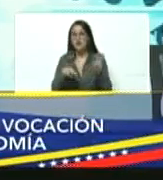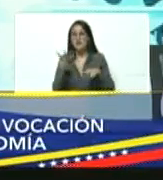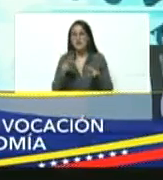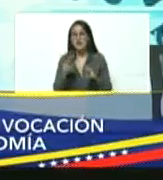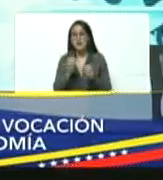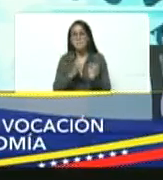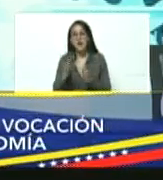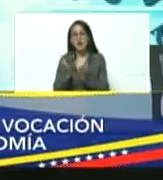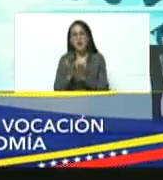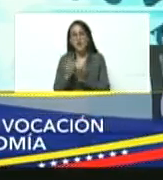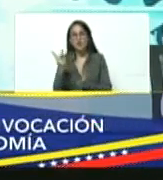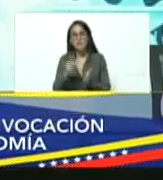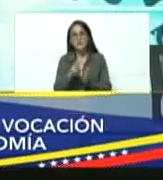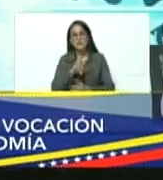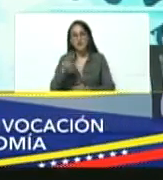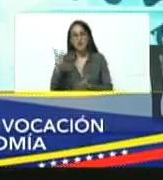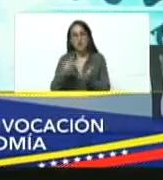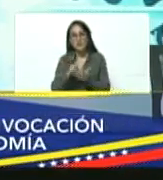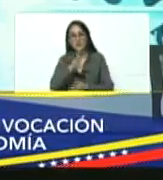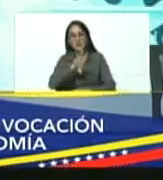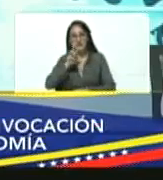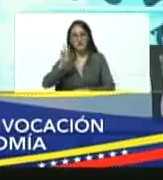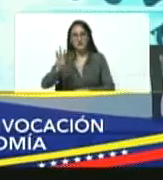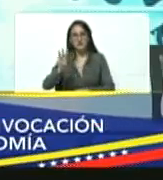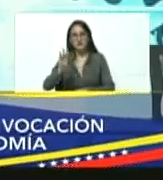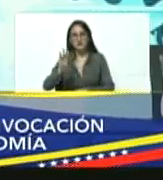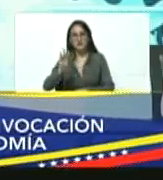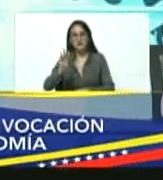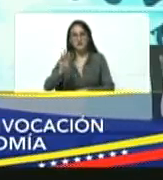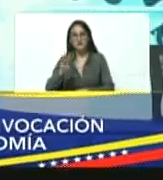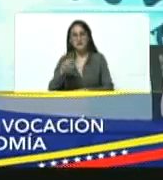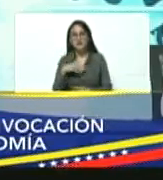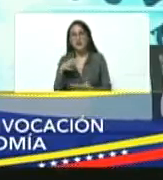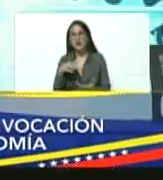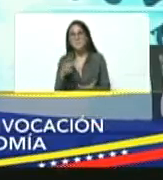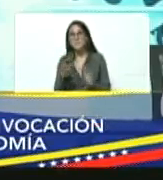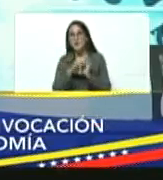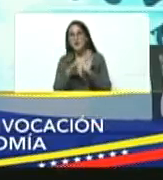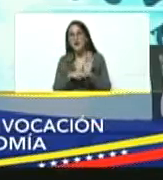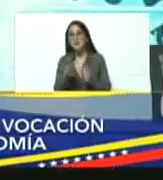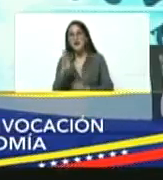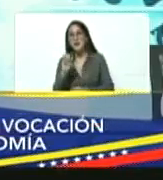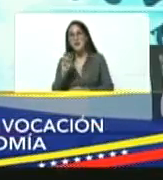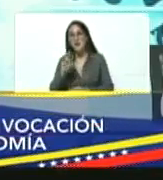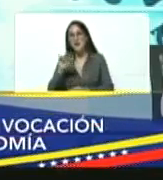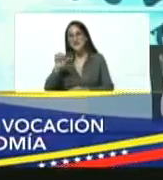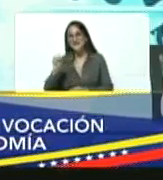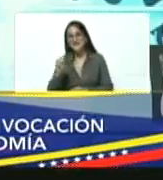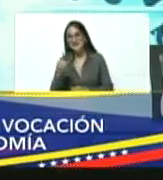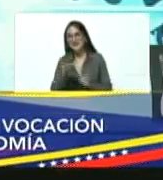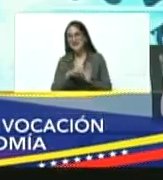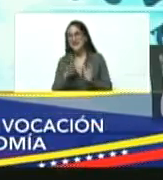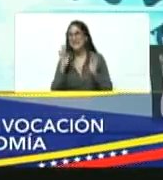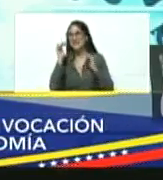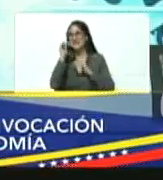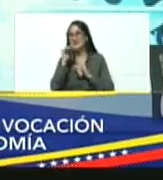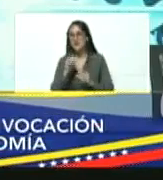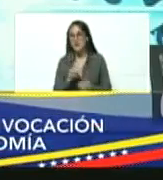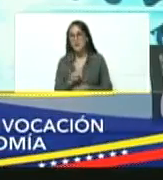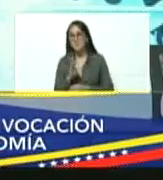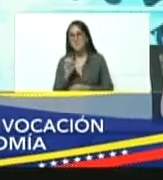Escolar 2022-2023, le saboteé el programa una vez más a Boris Castellanos. Atención,